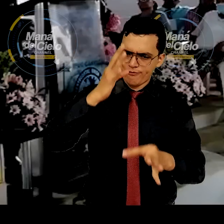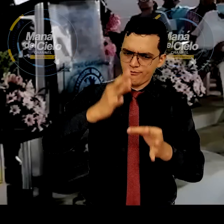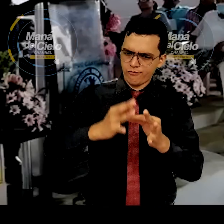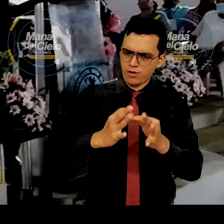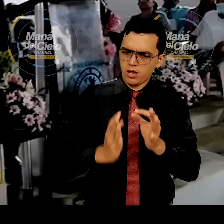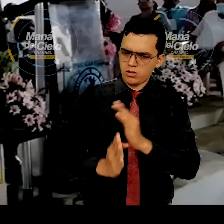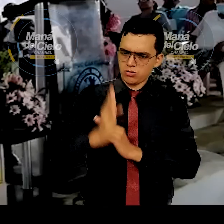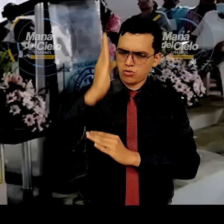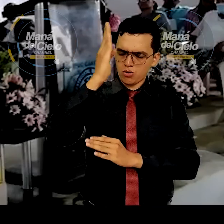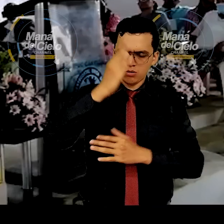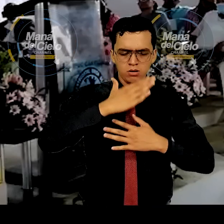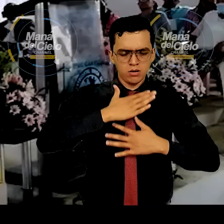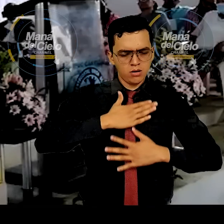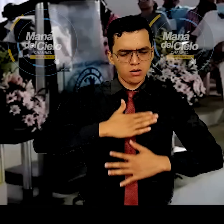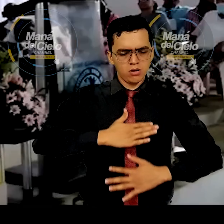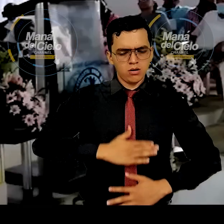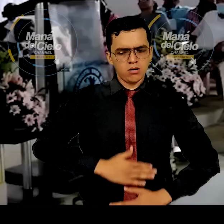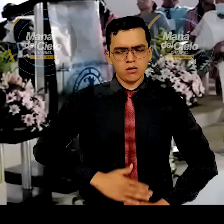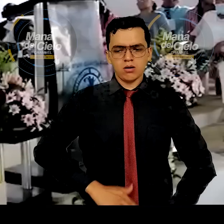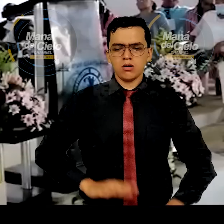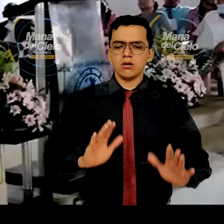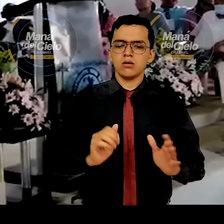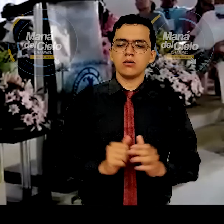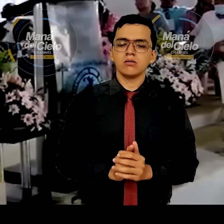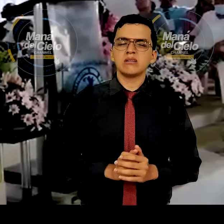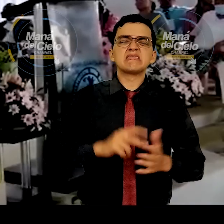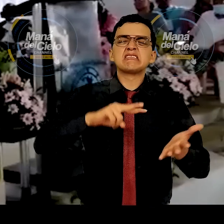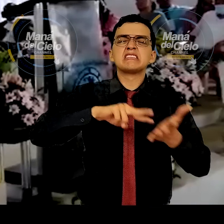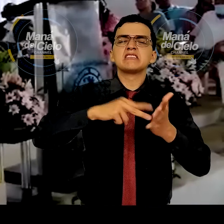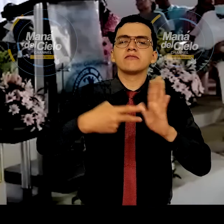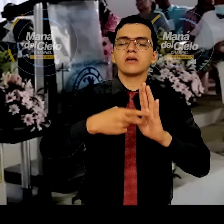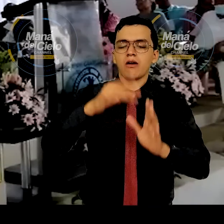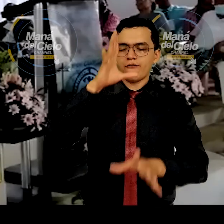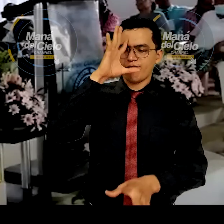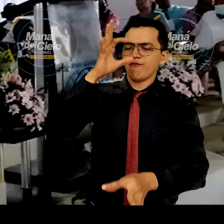¿Qué significa que yo crea en Dios?